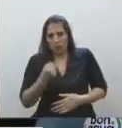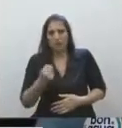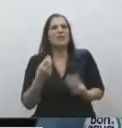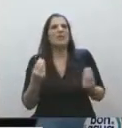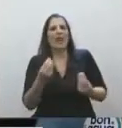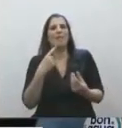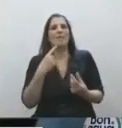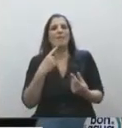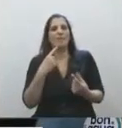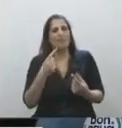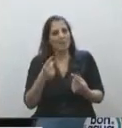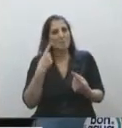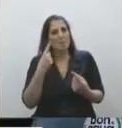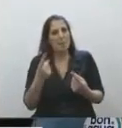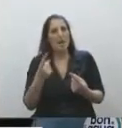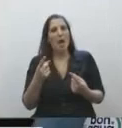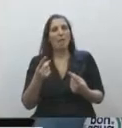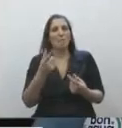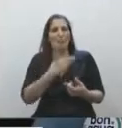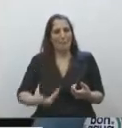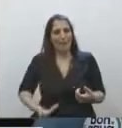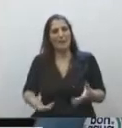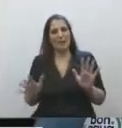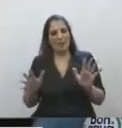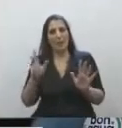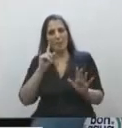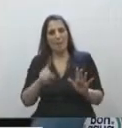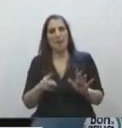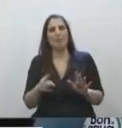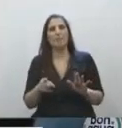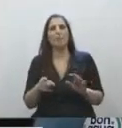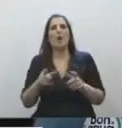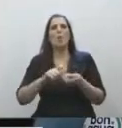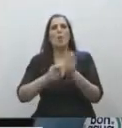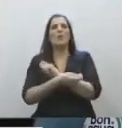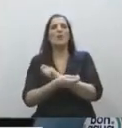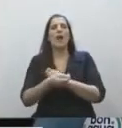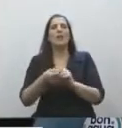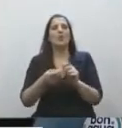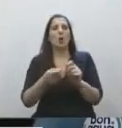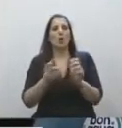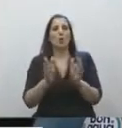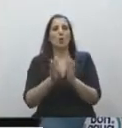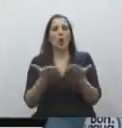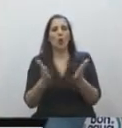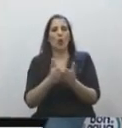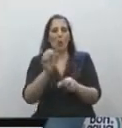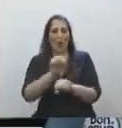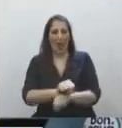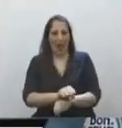todo eso es el aborto es donde no coincidimos para nada. Y no veo